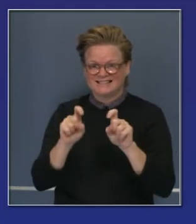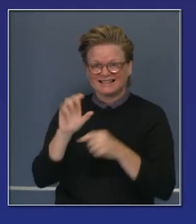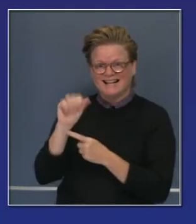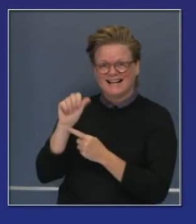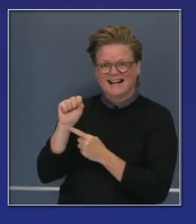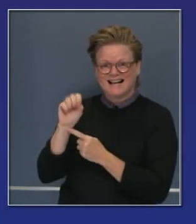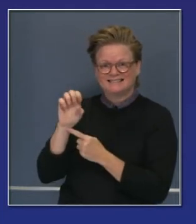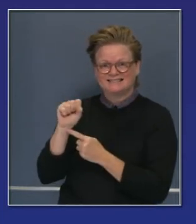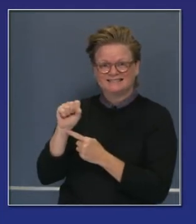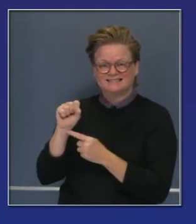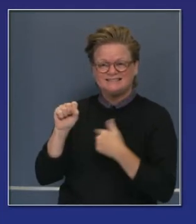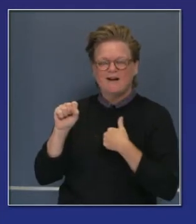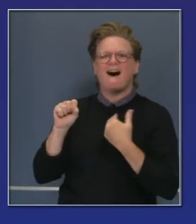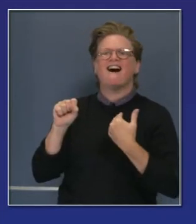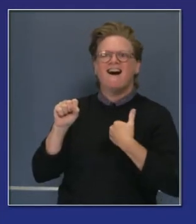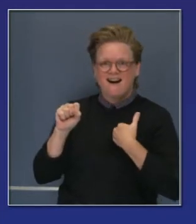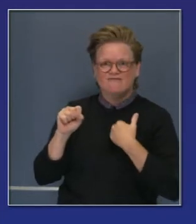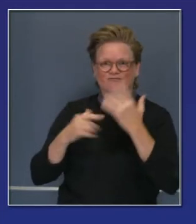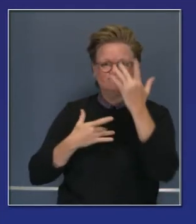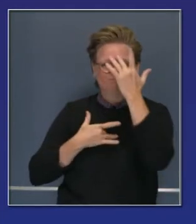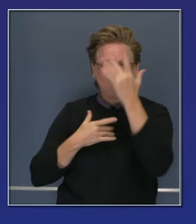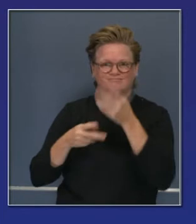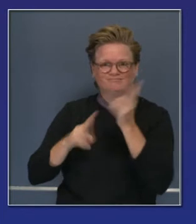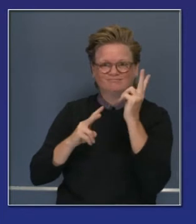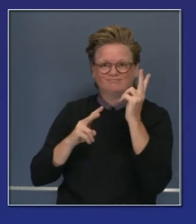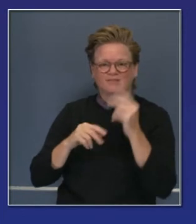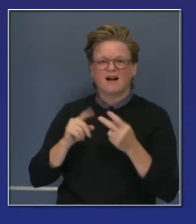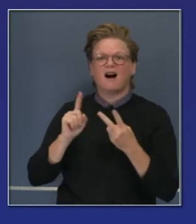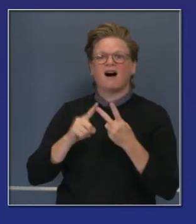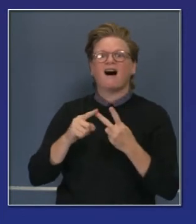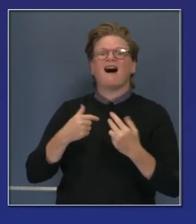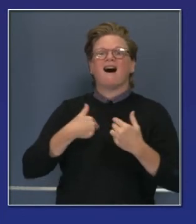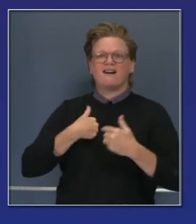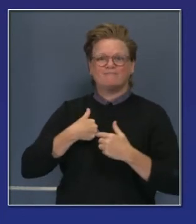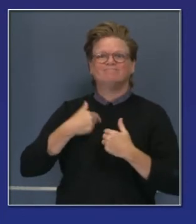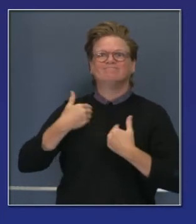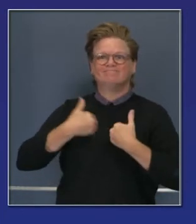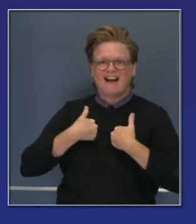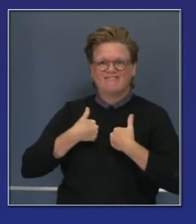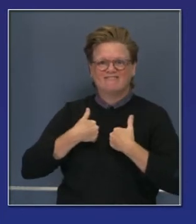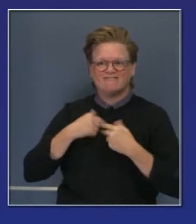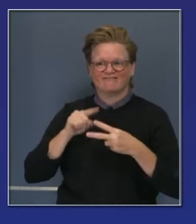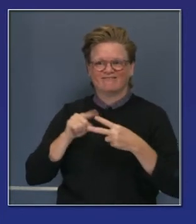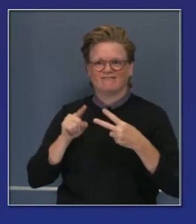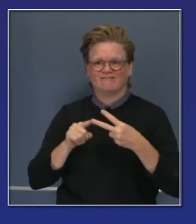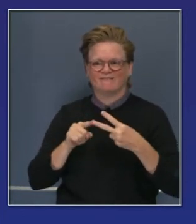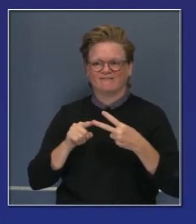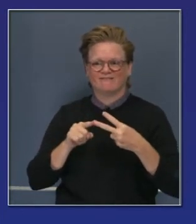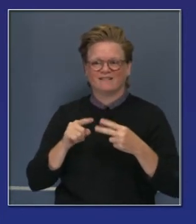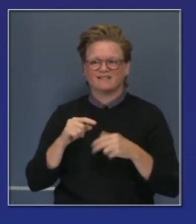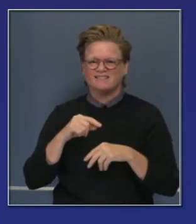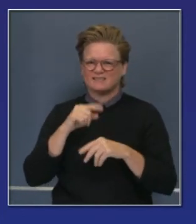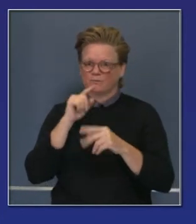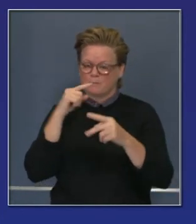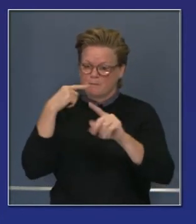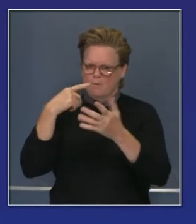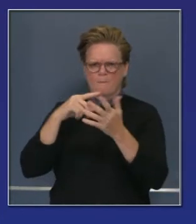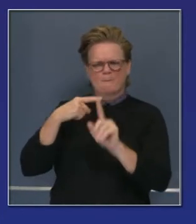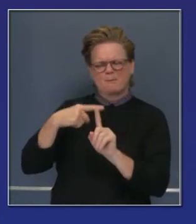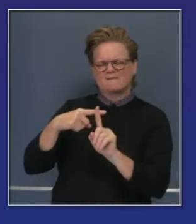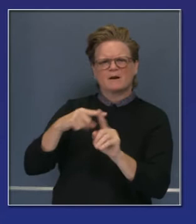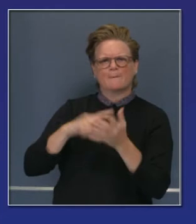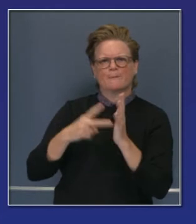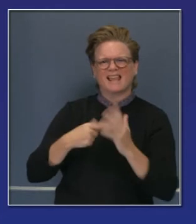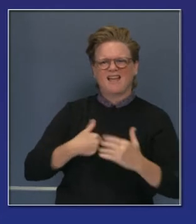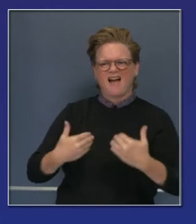positividad. El índice de casos individuos por población, ya sea por cada 1.000 o por cada 100.000 resultados